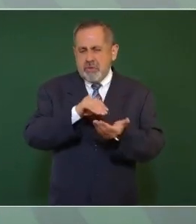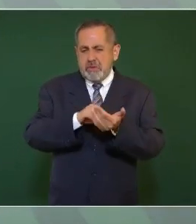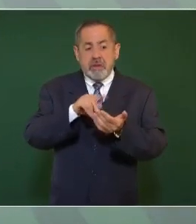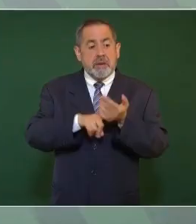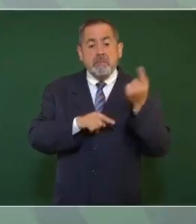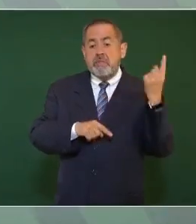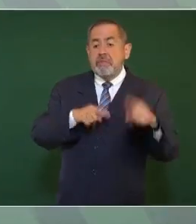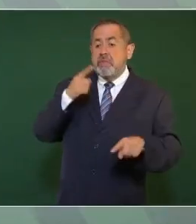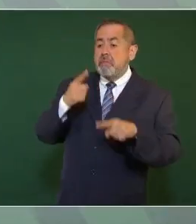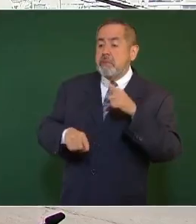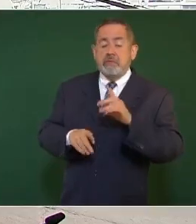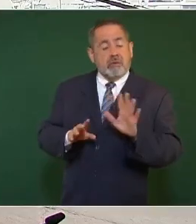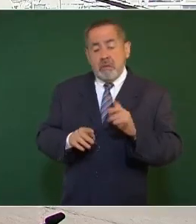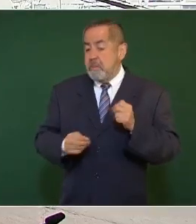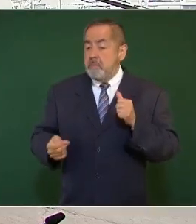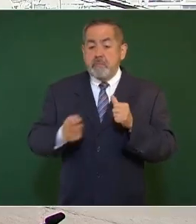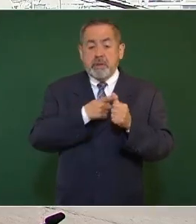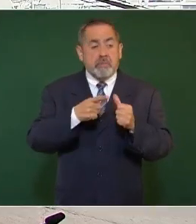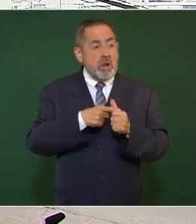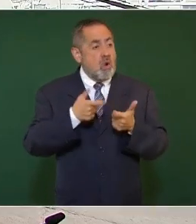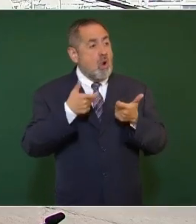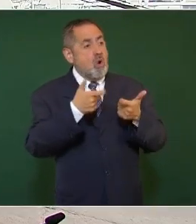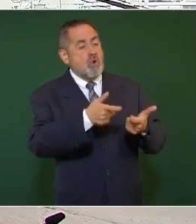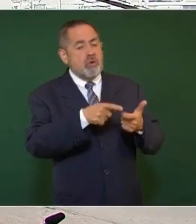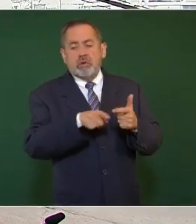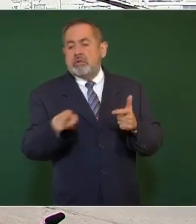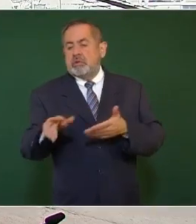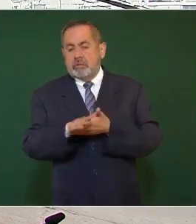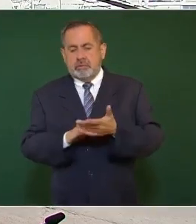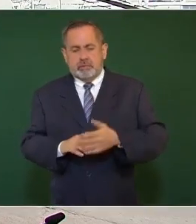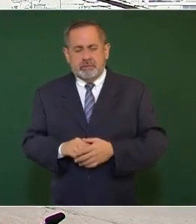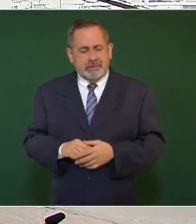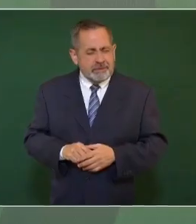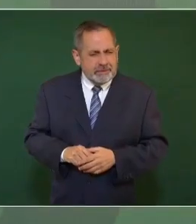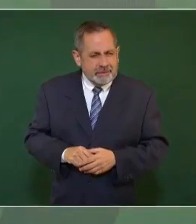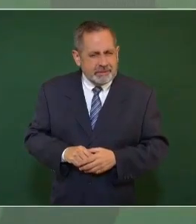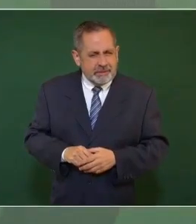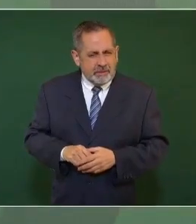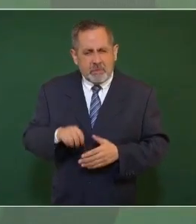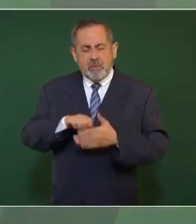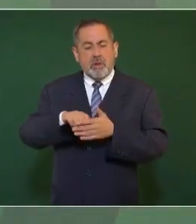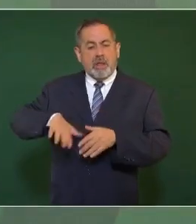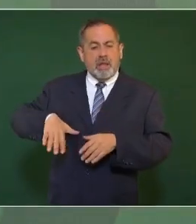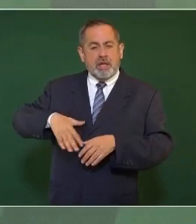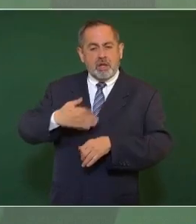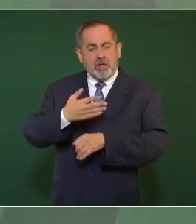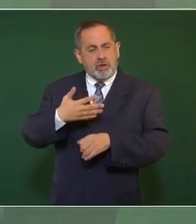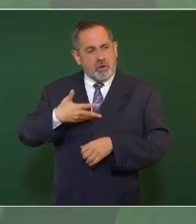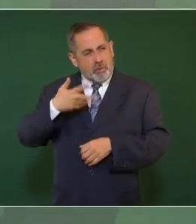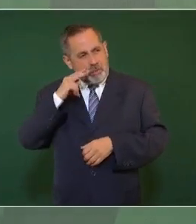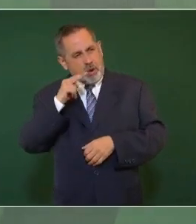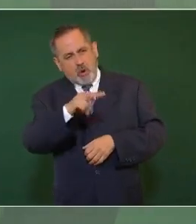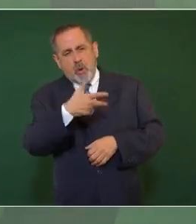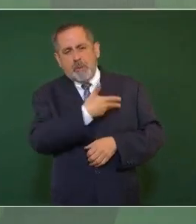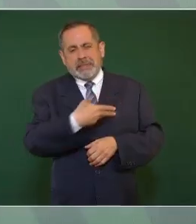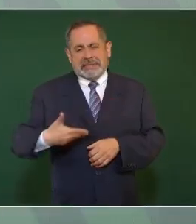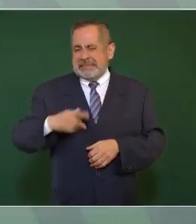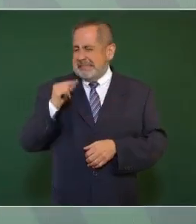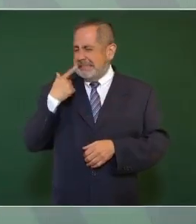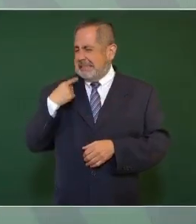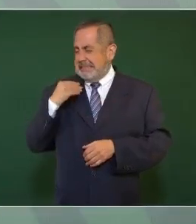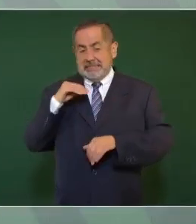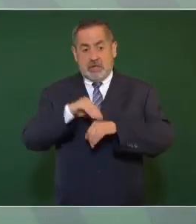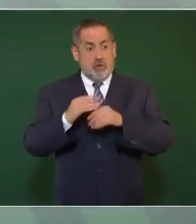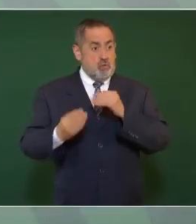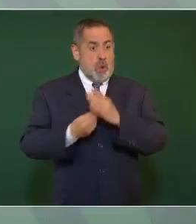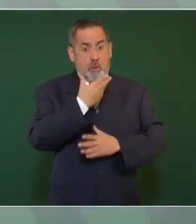Estoy viendo un presidente que está llegando y que ya